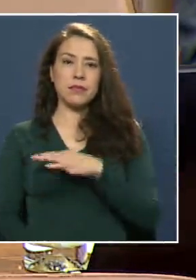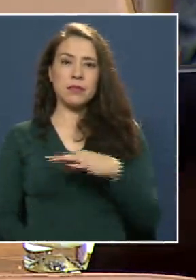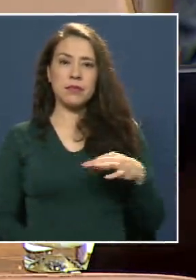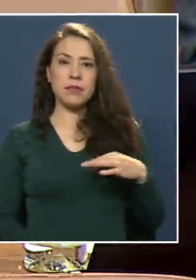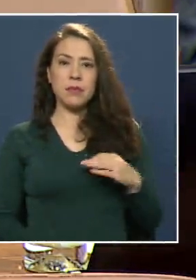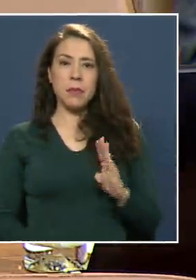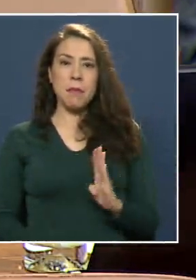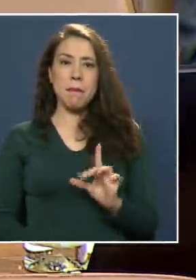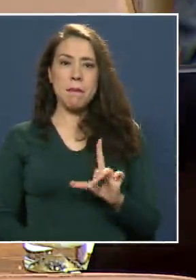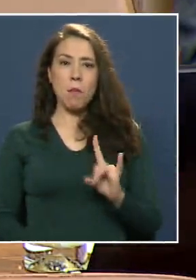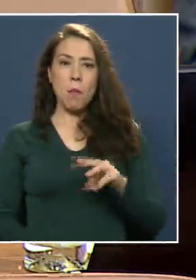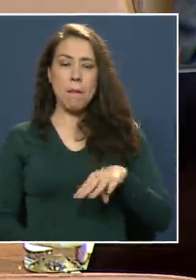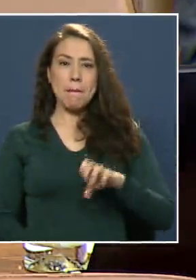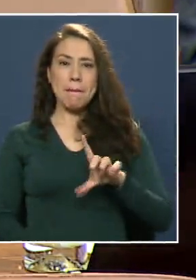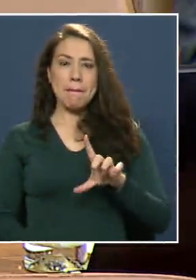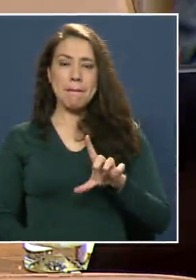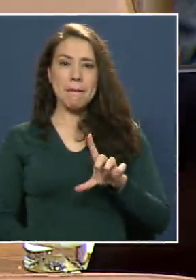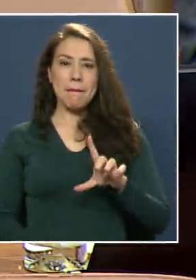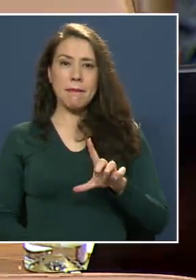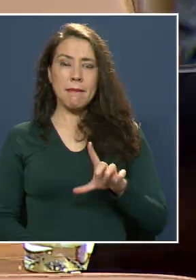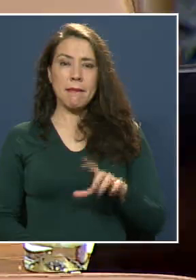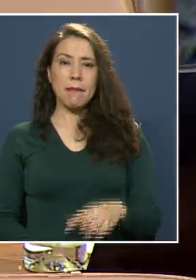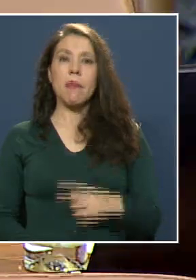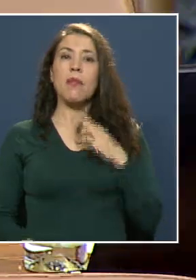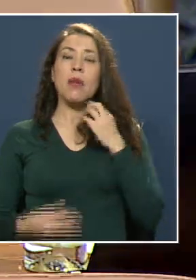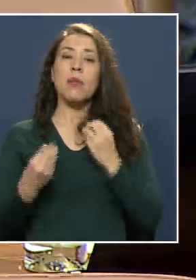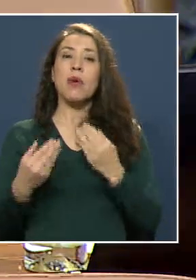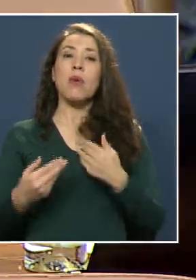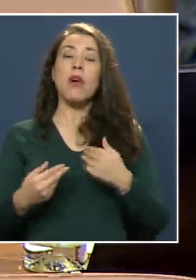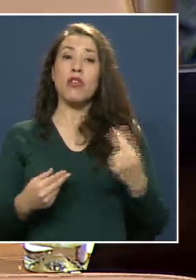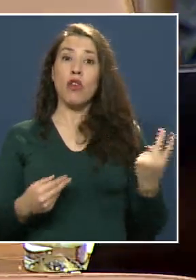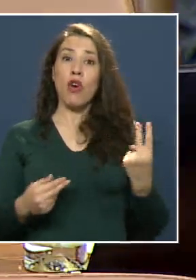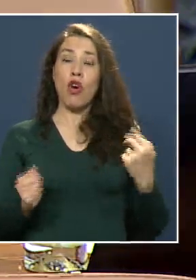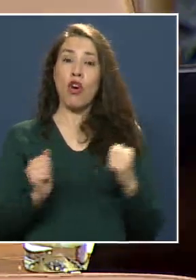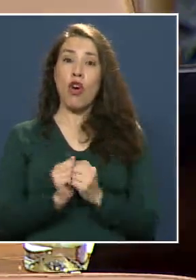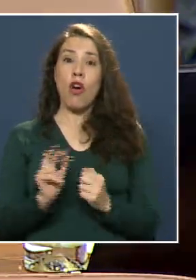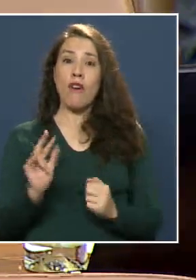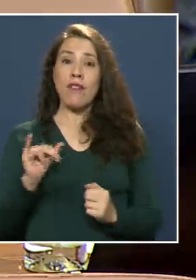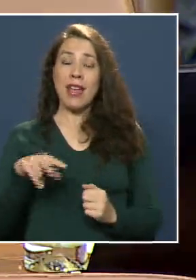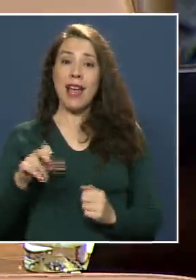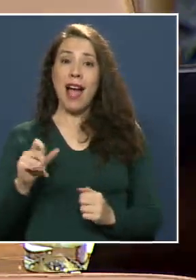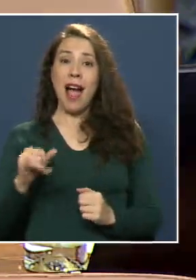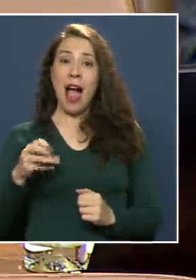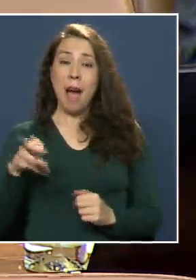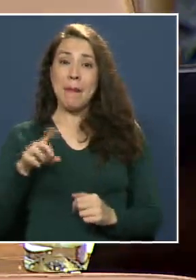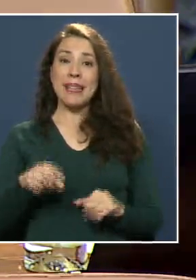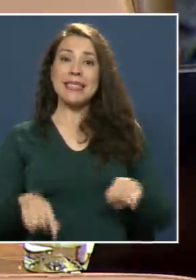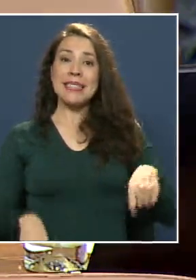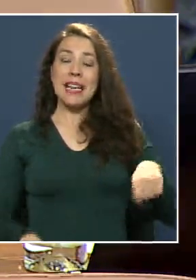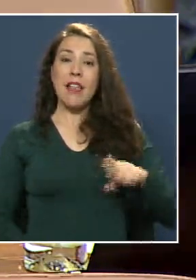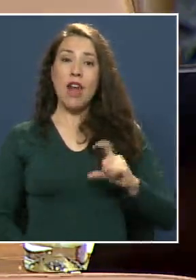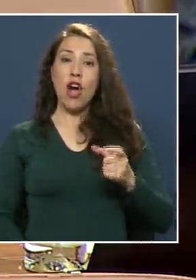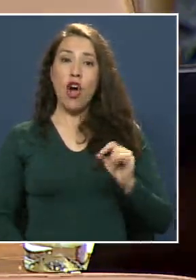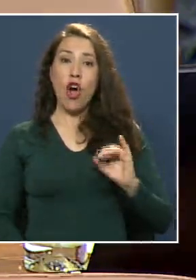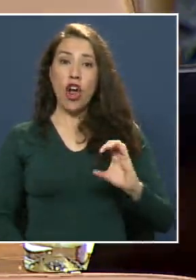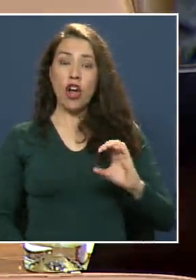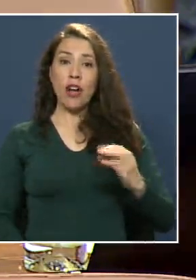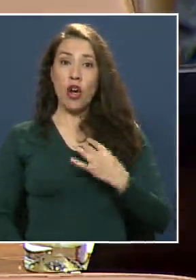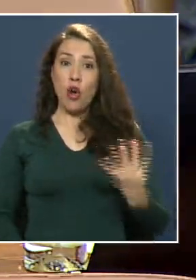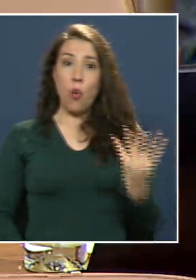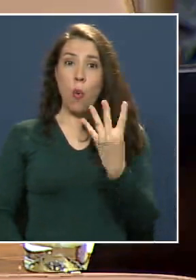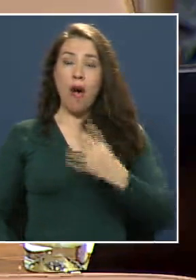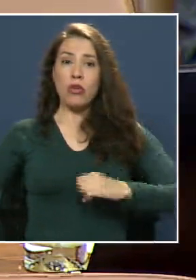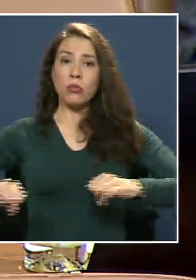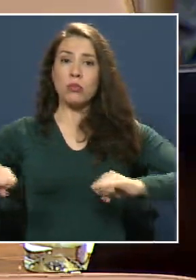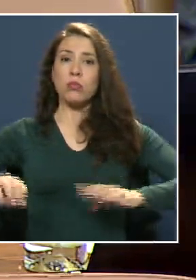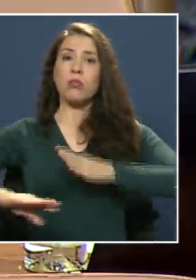Gonzalo Blumel, porque tan pronto fuimos con Vinca, con James y con la senadora Carolina Goich a